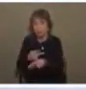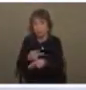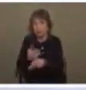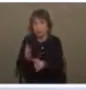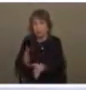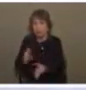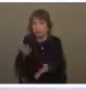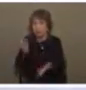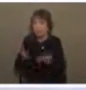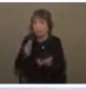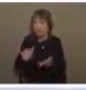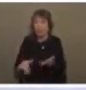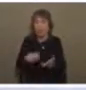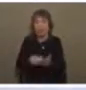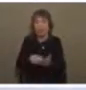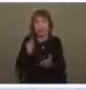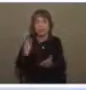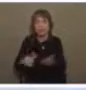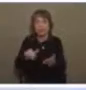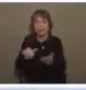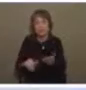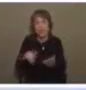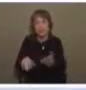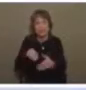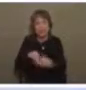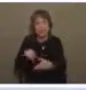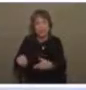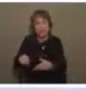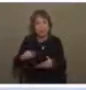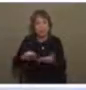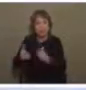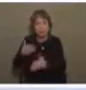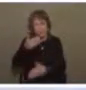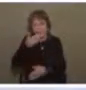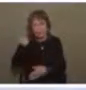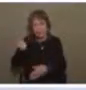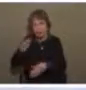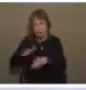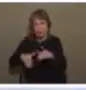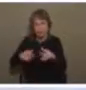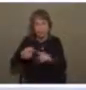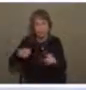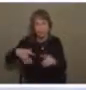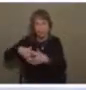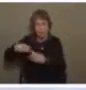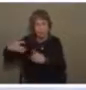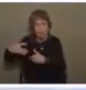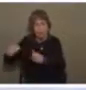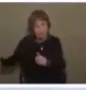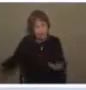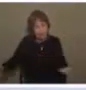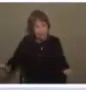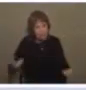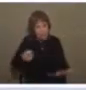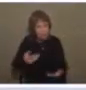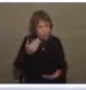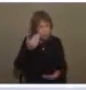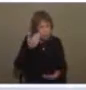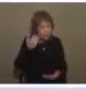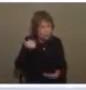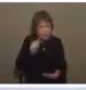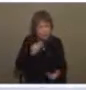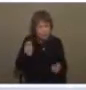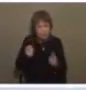Algunos cambios, reformas, cosas que ustedes piensen que se deben de tomar en consideración que ayudaría a que